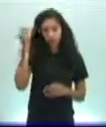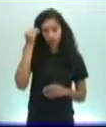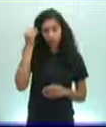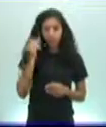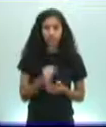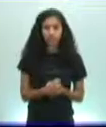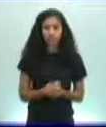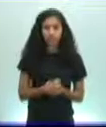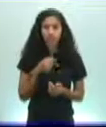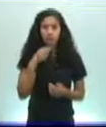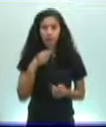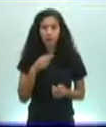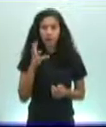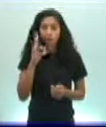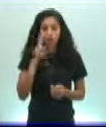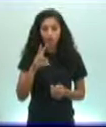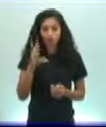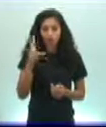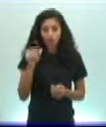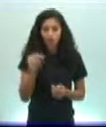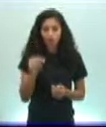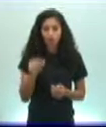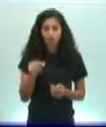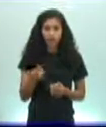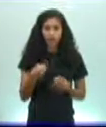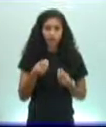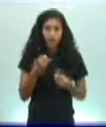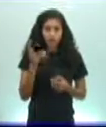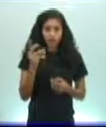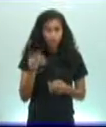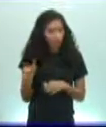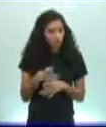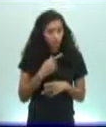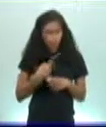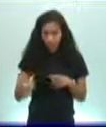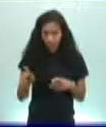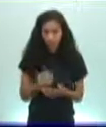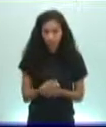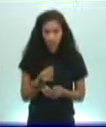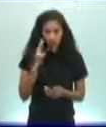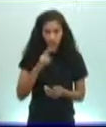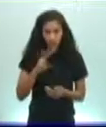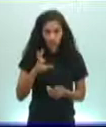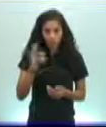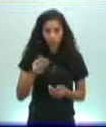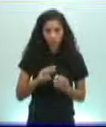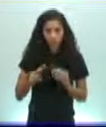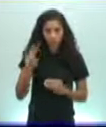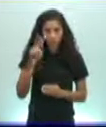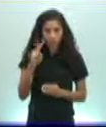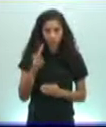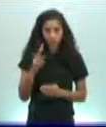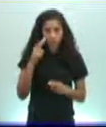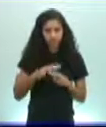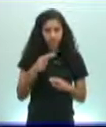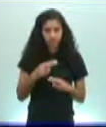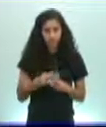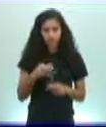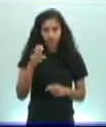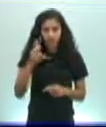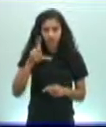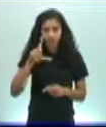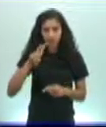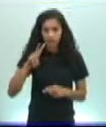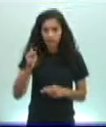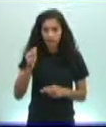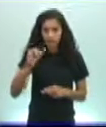la operación mediante la cual, dado un número cualquiera, determinamos su cuadrado, se denomina elevación al